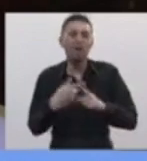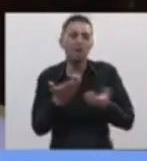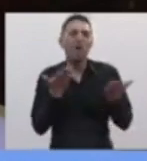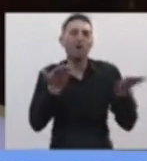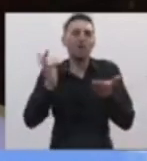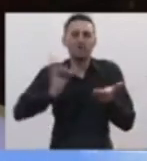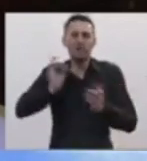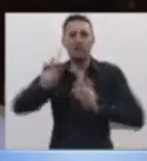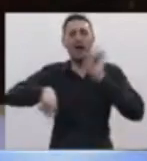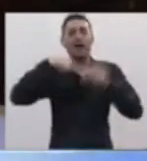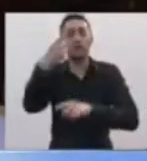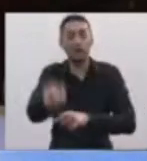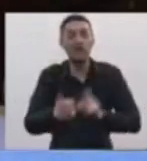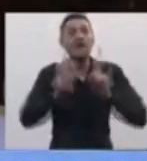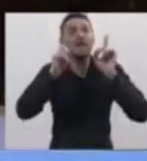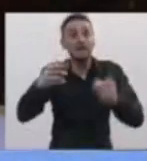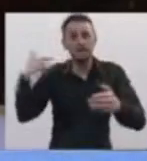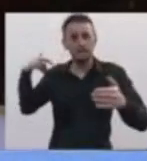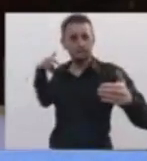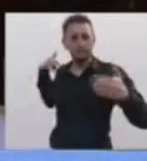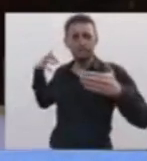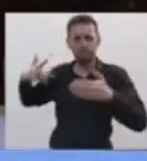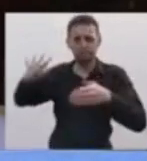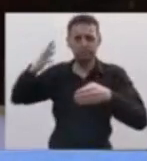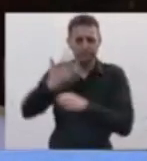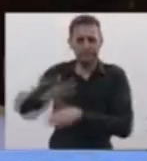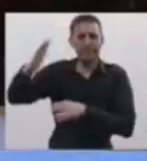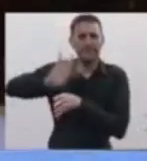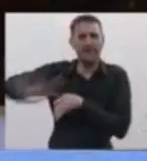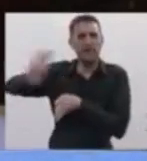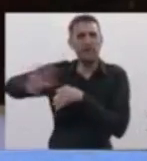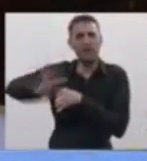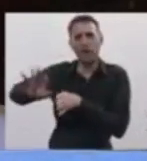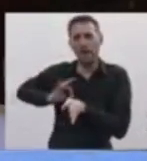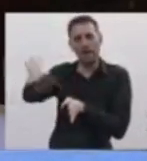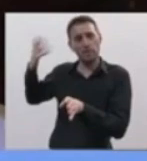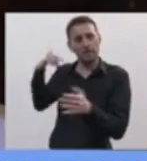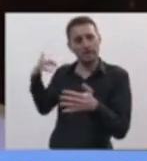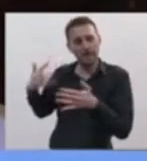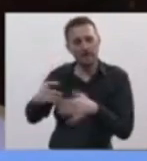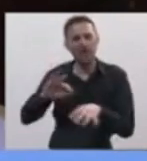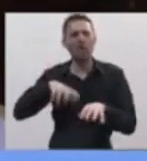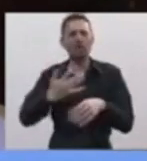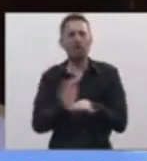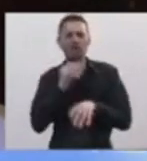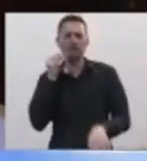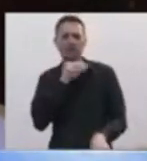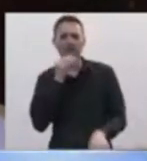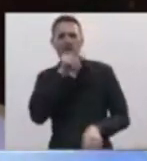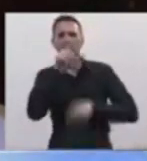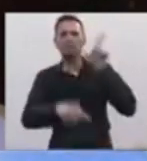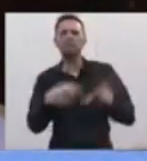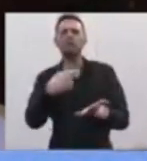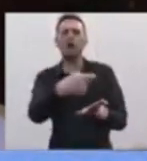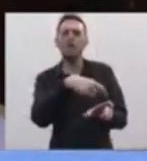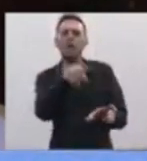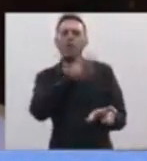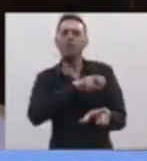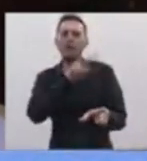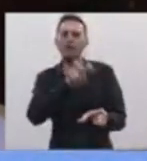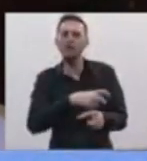el año que viene y esto sin contar el atraso de altas que hubo este año entonces subestima la cantidad de jubilados y pensionados